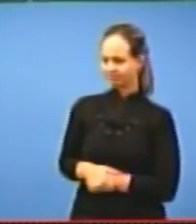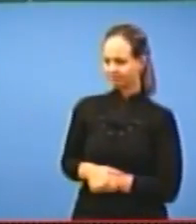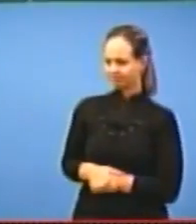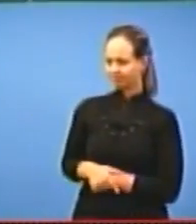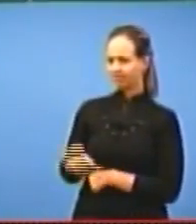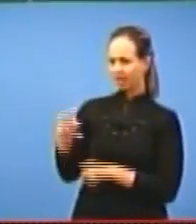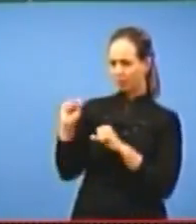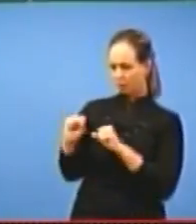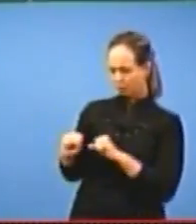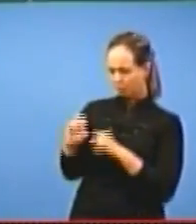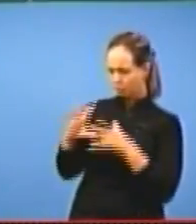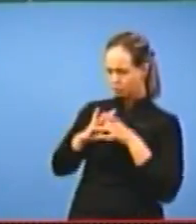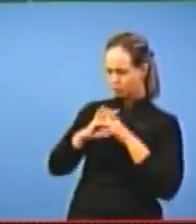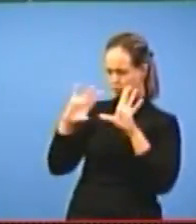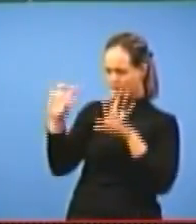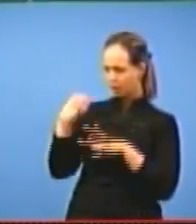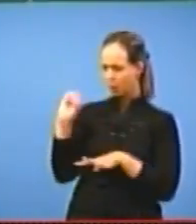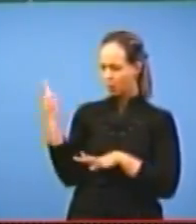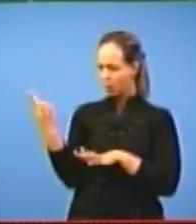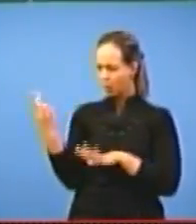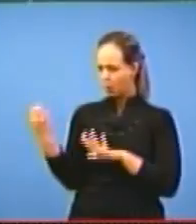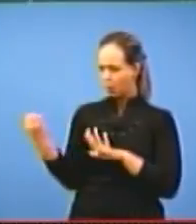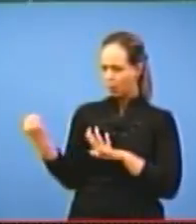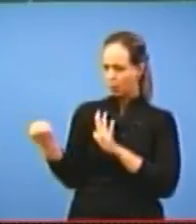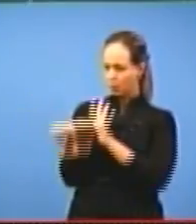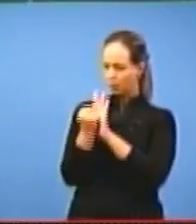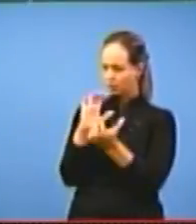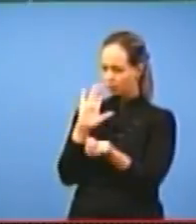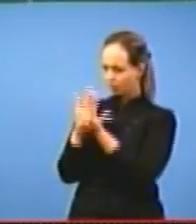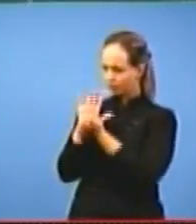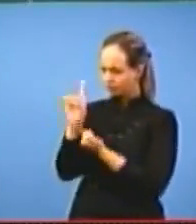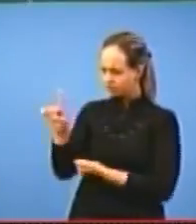Pilato dijo a él: tú no sabes que yo tengo el poder de soltarte.